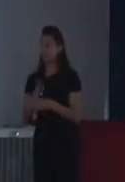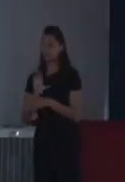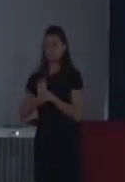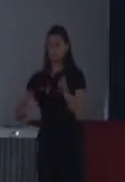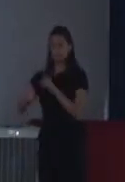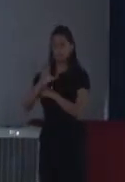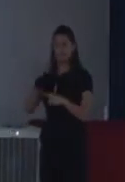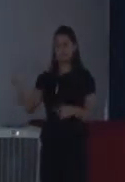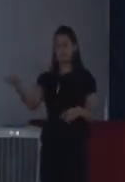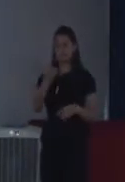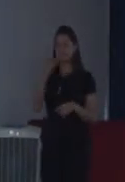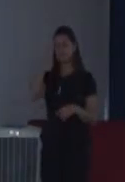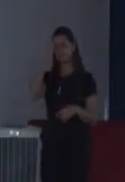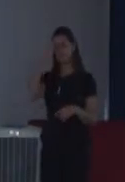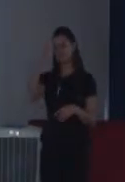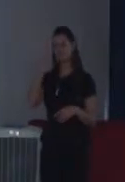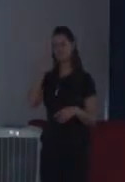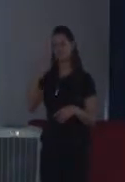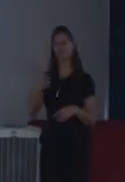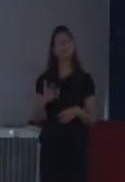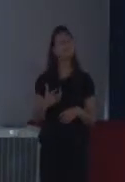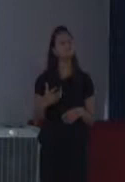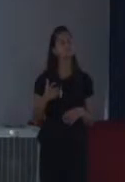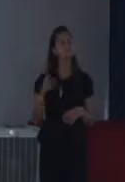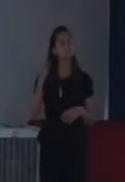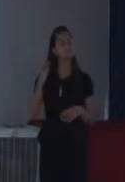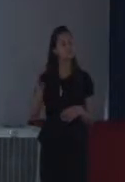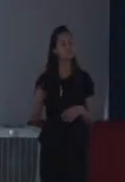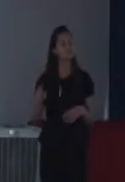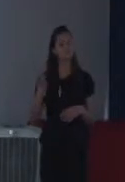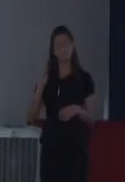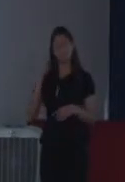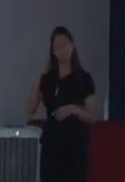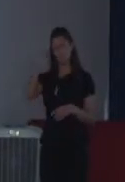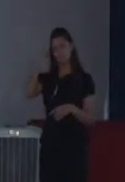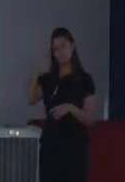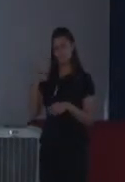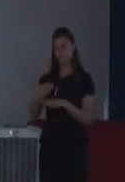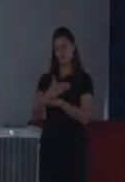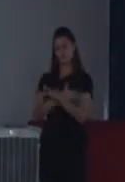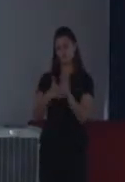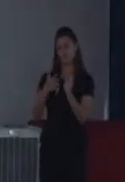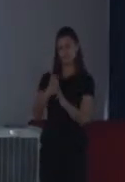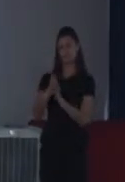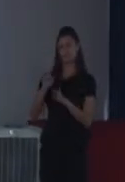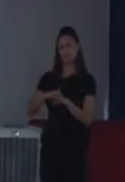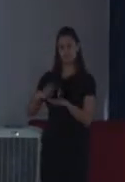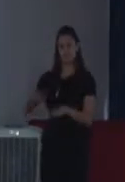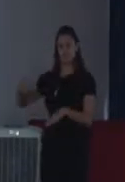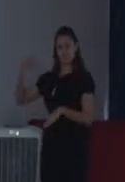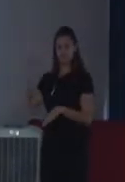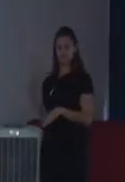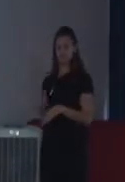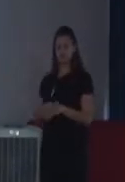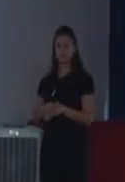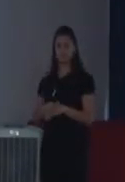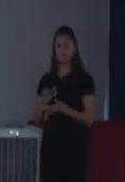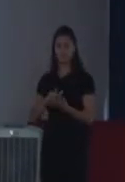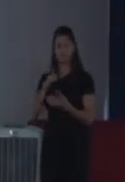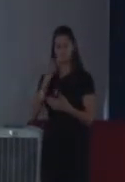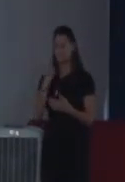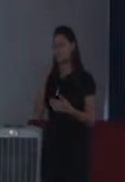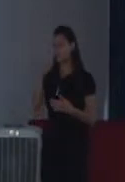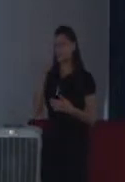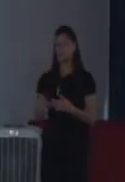sostenida fundamentalmente por esas dos ideas que yo les planteaba que vienen desde tiempo atrás. O sea, el hecho de que